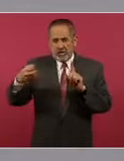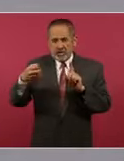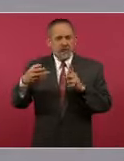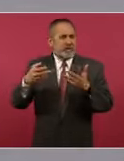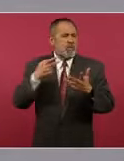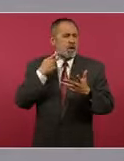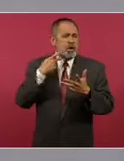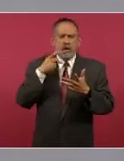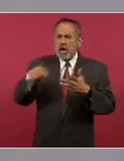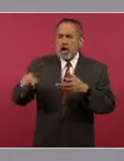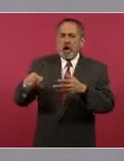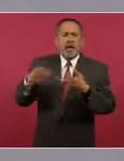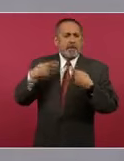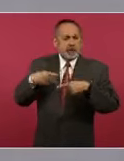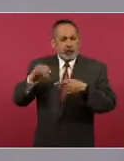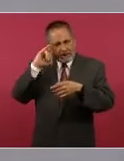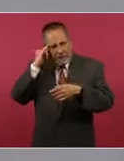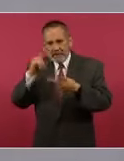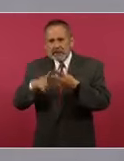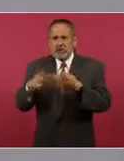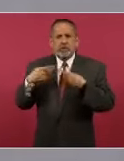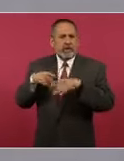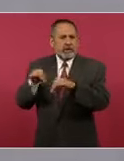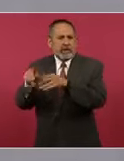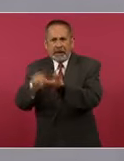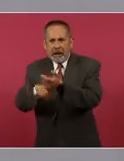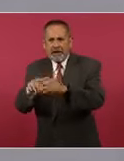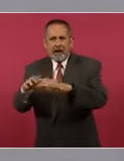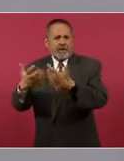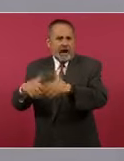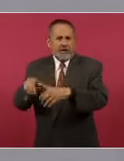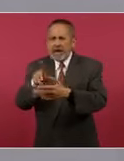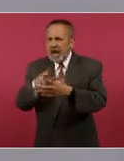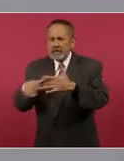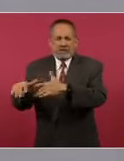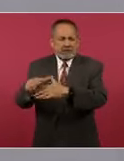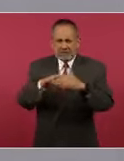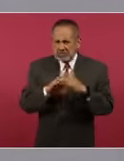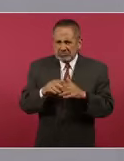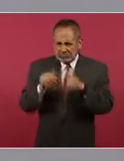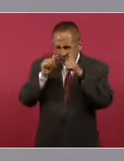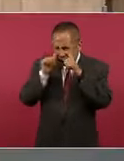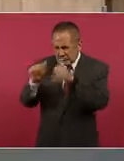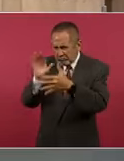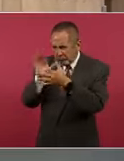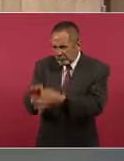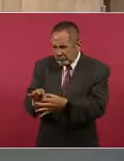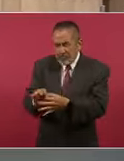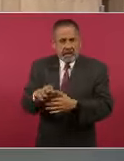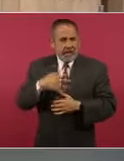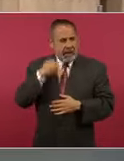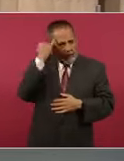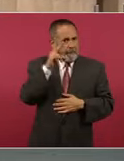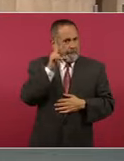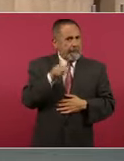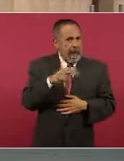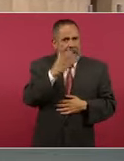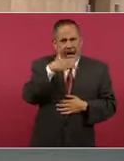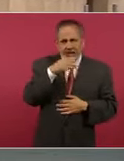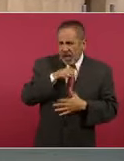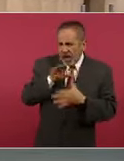política de obreros y campesinos como segundo eslabón de la estrategia cardenista